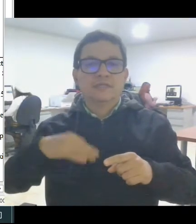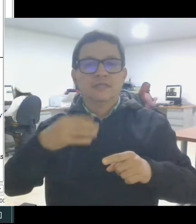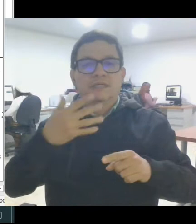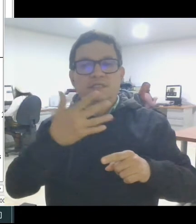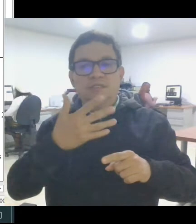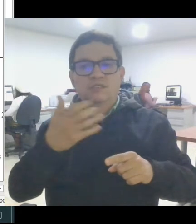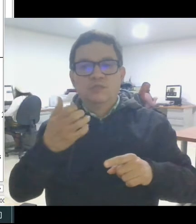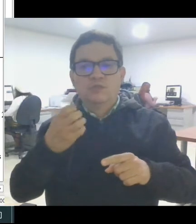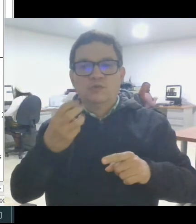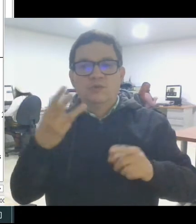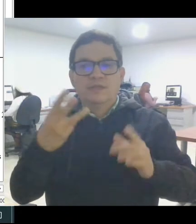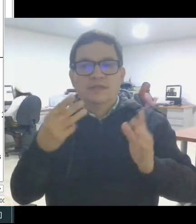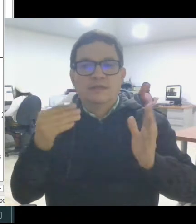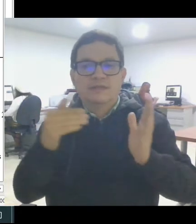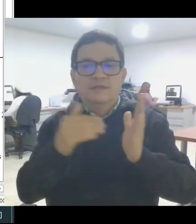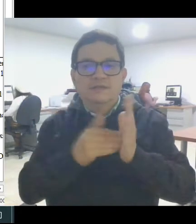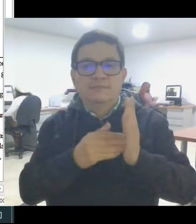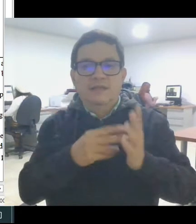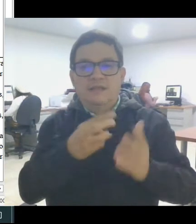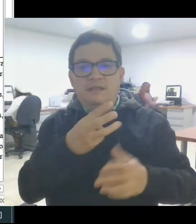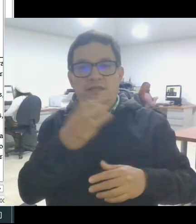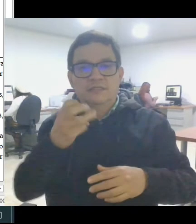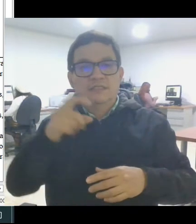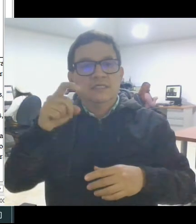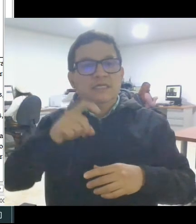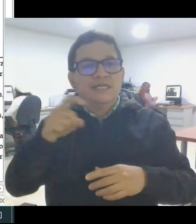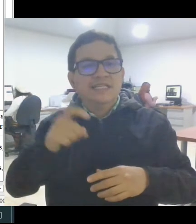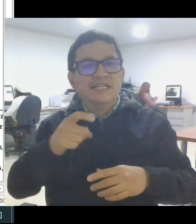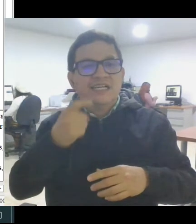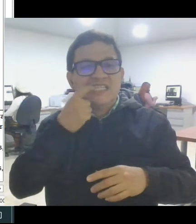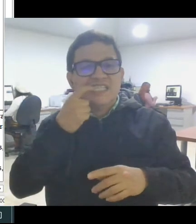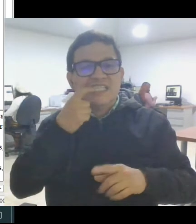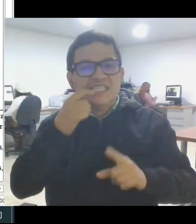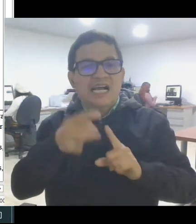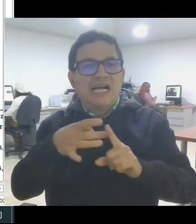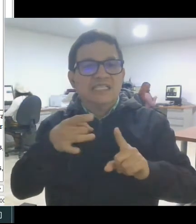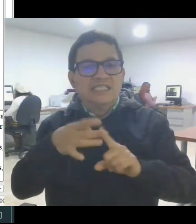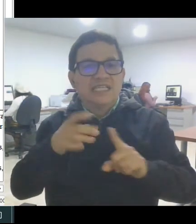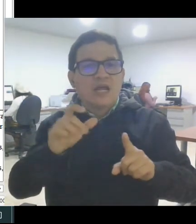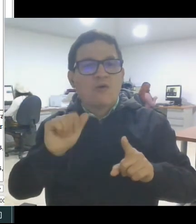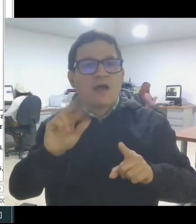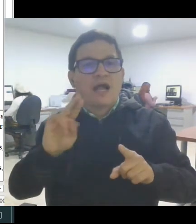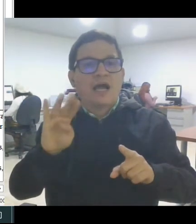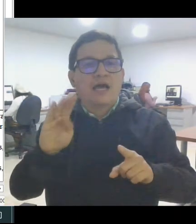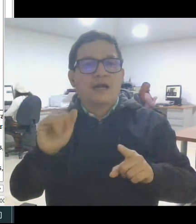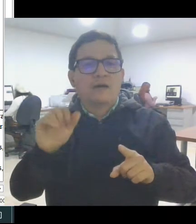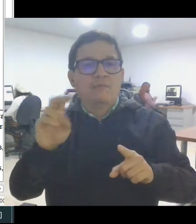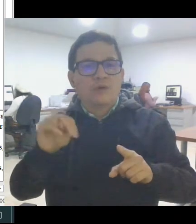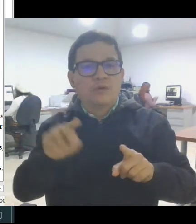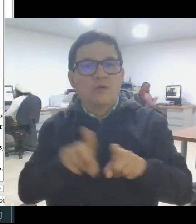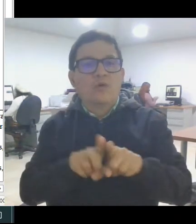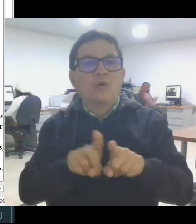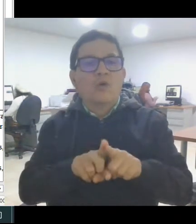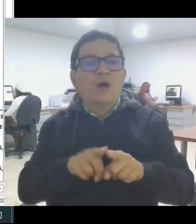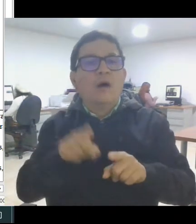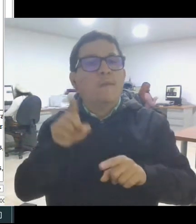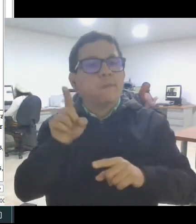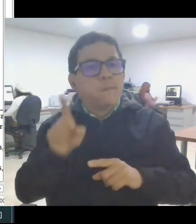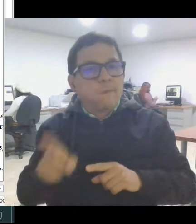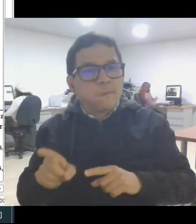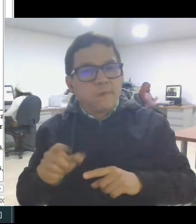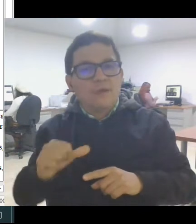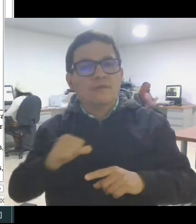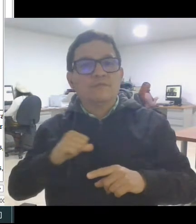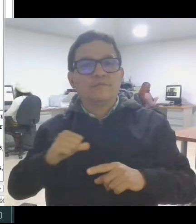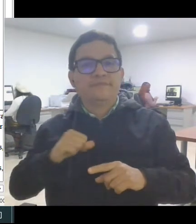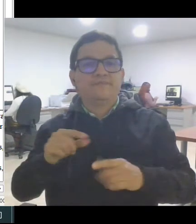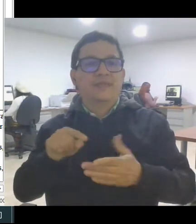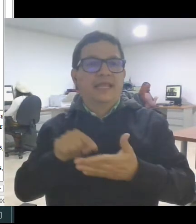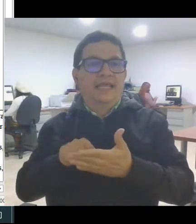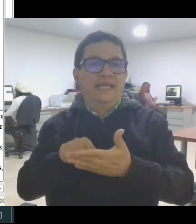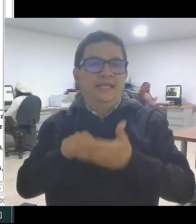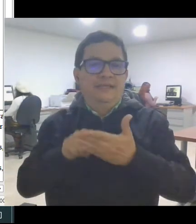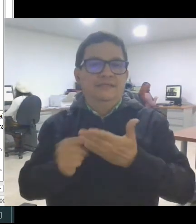requiere 20 toneladas de acero al carbono, es decir, es este valor que tenemos acá.